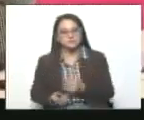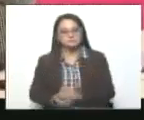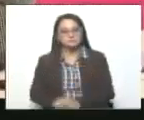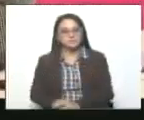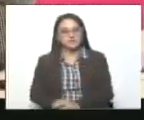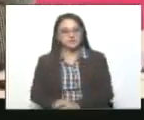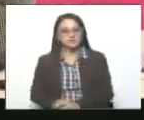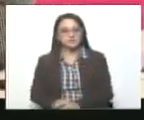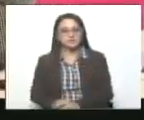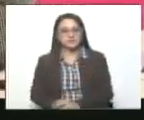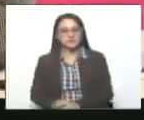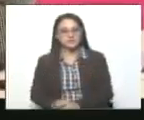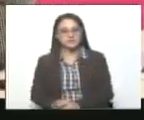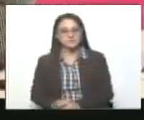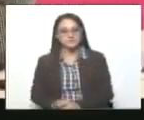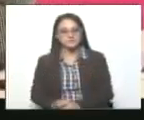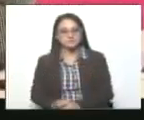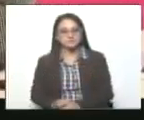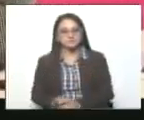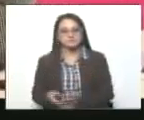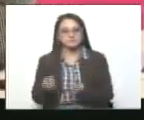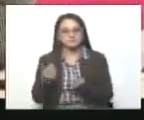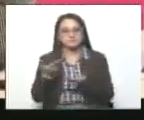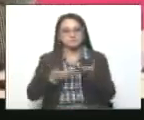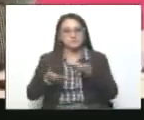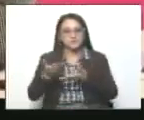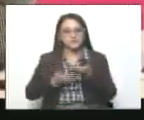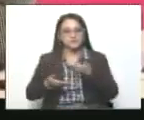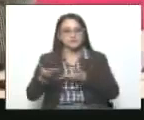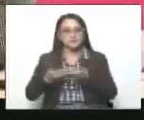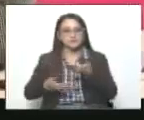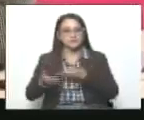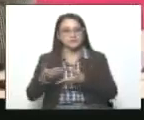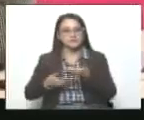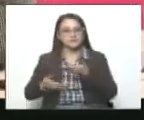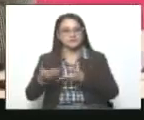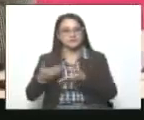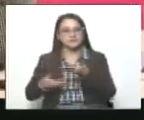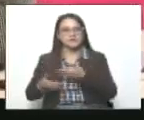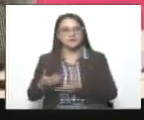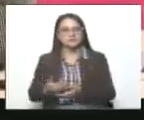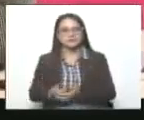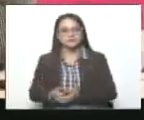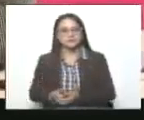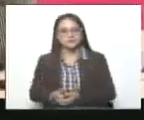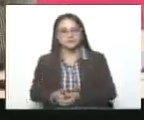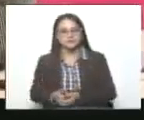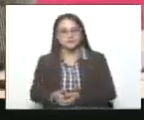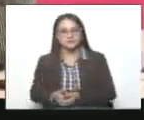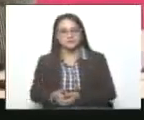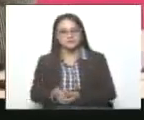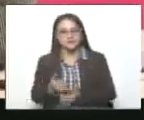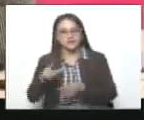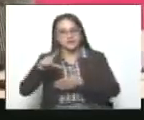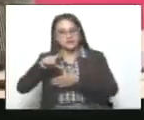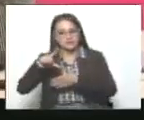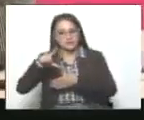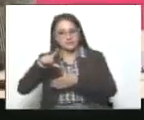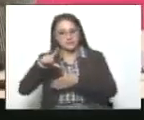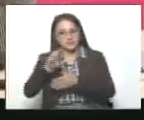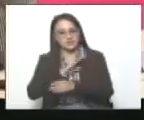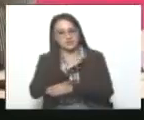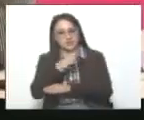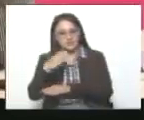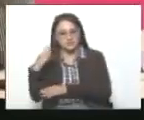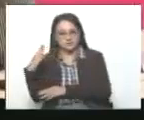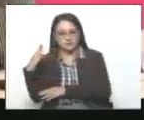en todo el tema comercial, monetario, de encadenamiento productivo suramericano, latinoamericano,